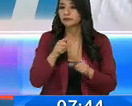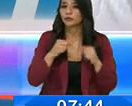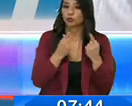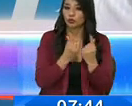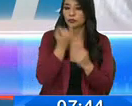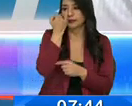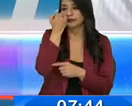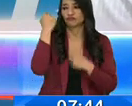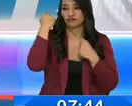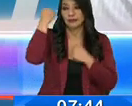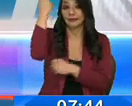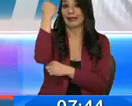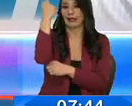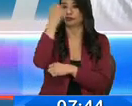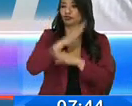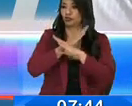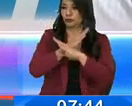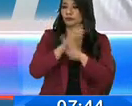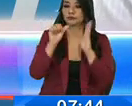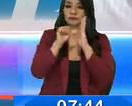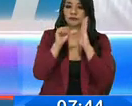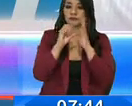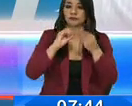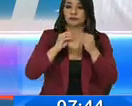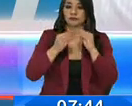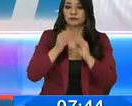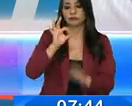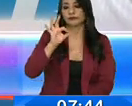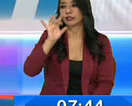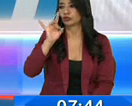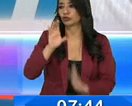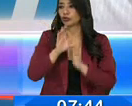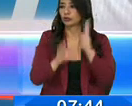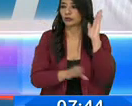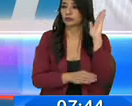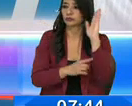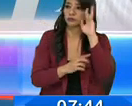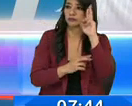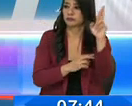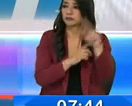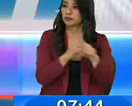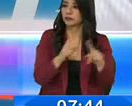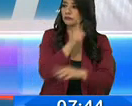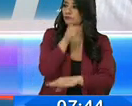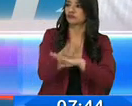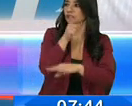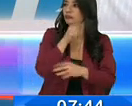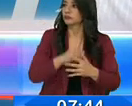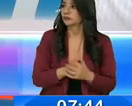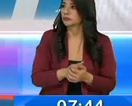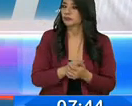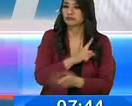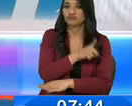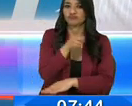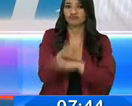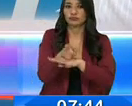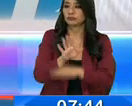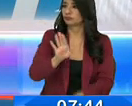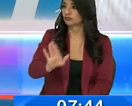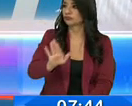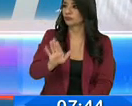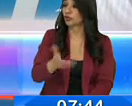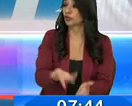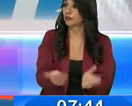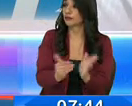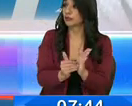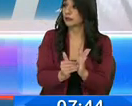indígenas, derecho a la resistencia, artículo 98 de la Constitución, pero casi están imponiendo leer que hay una amenaza de la CONAIE por las